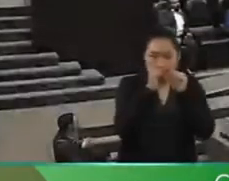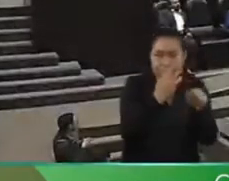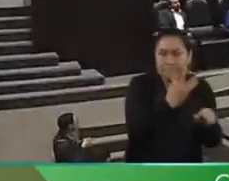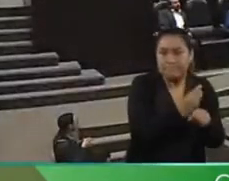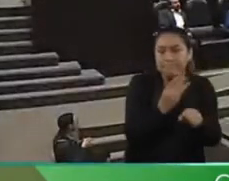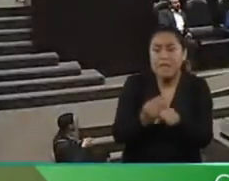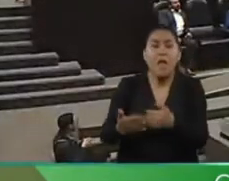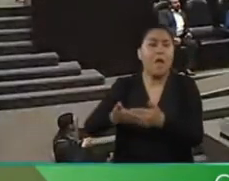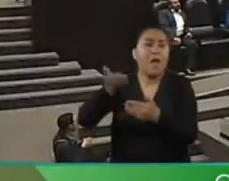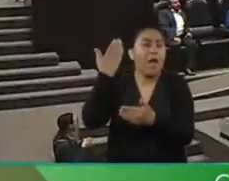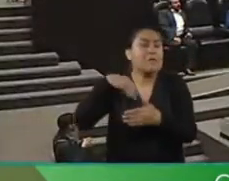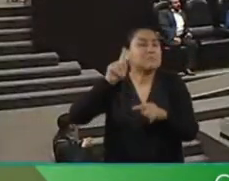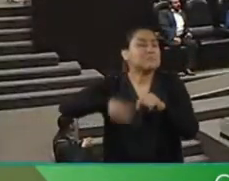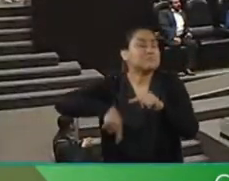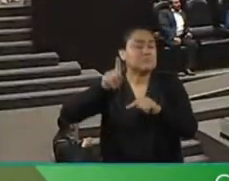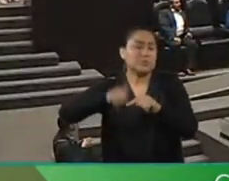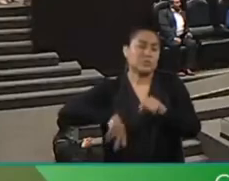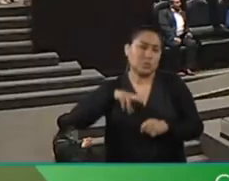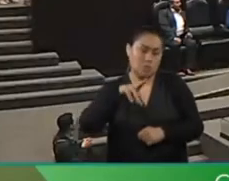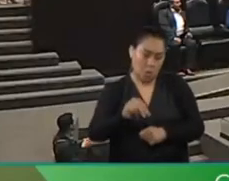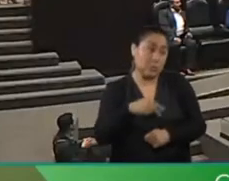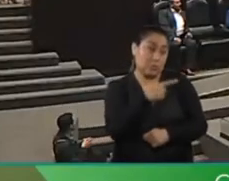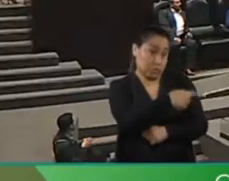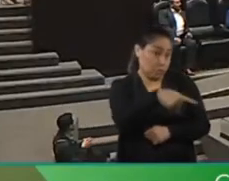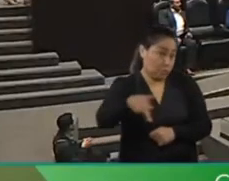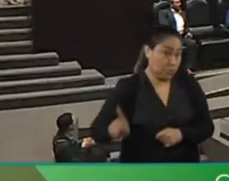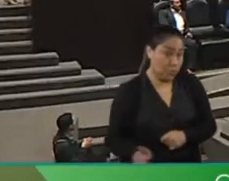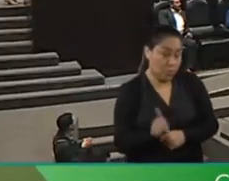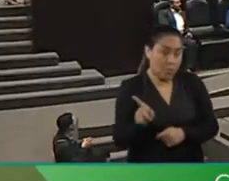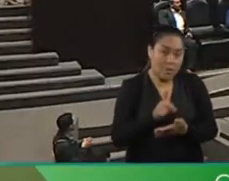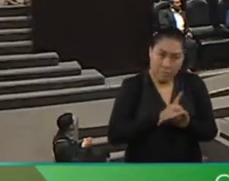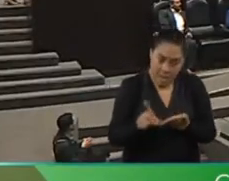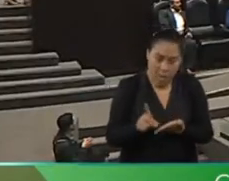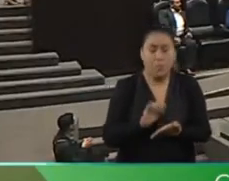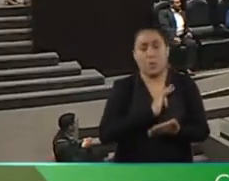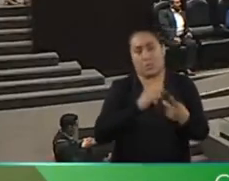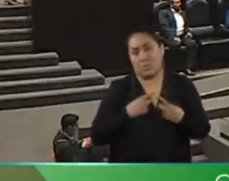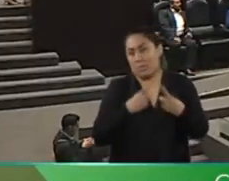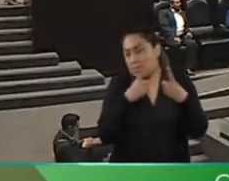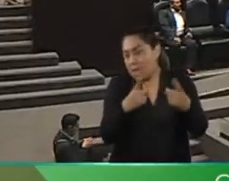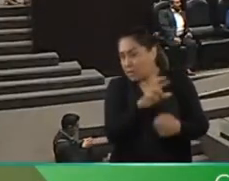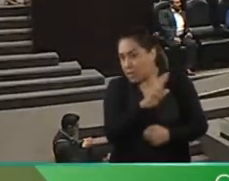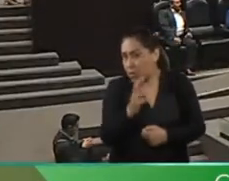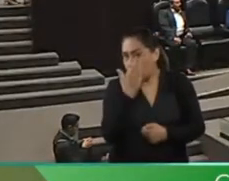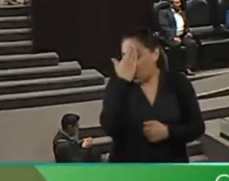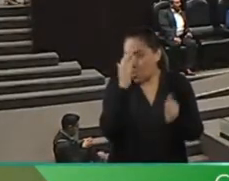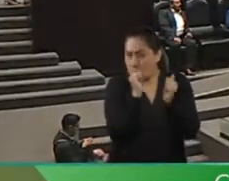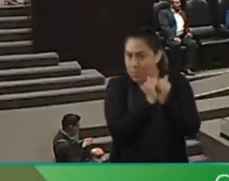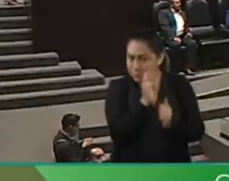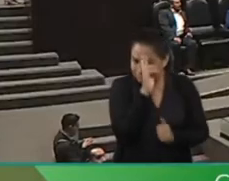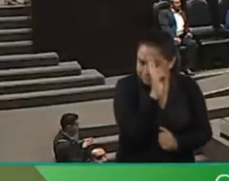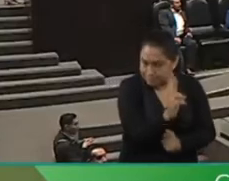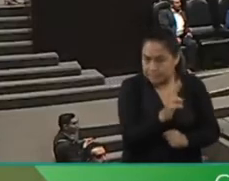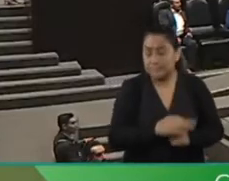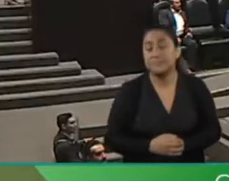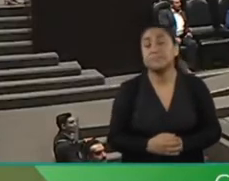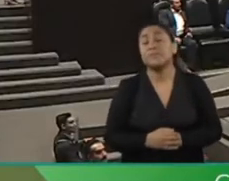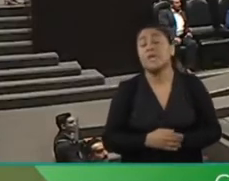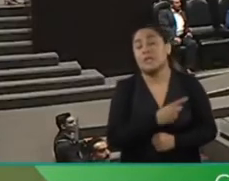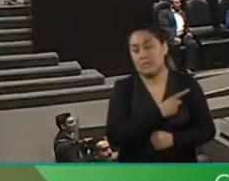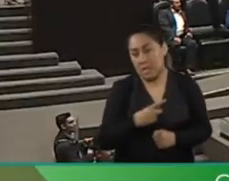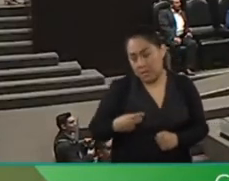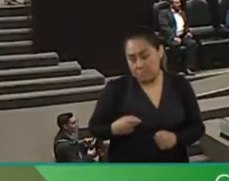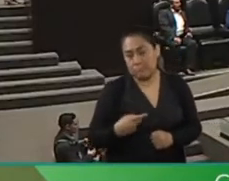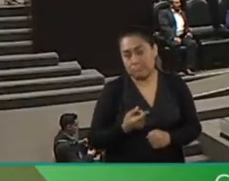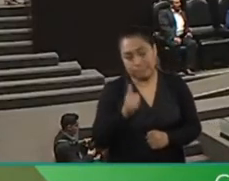y adecuar la legislación para que los derechos de estos pueblos sean plenamente reconocidos y respetados. Debemos